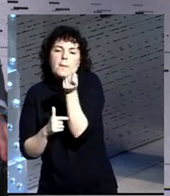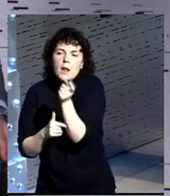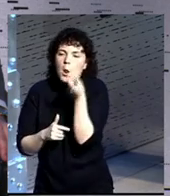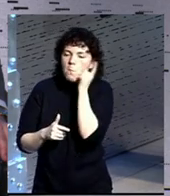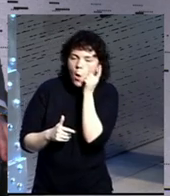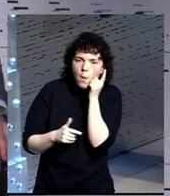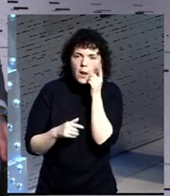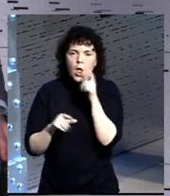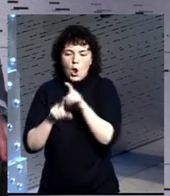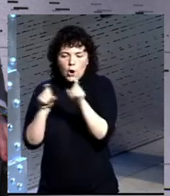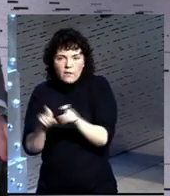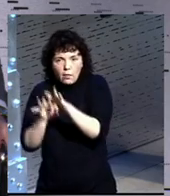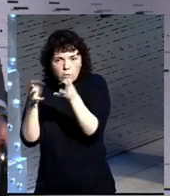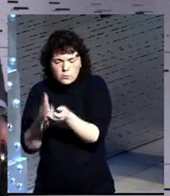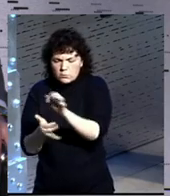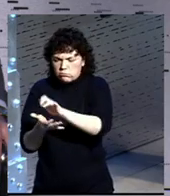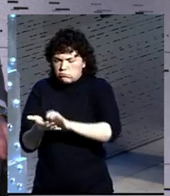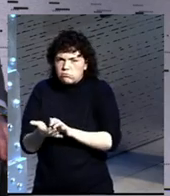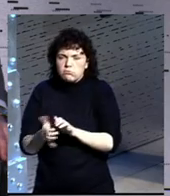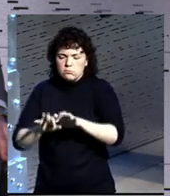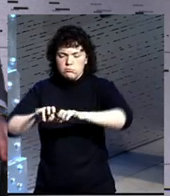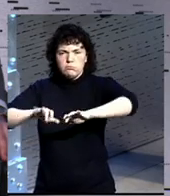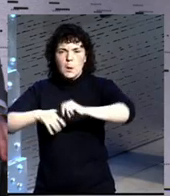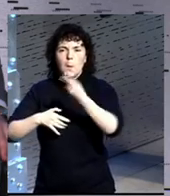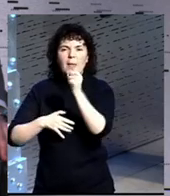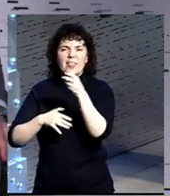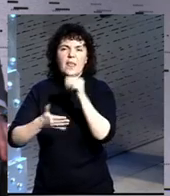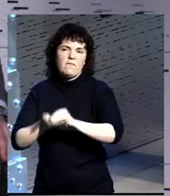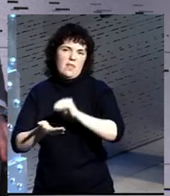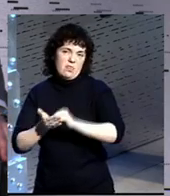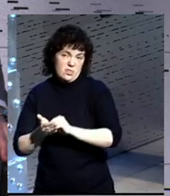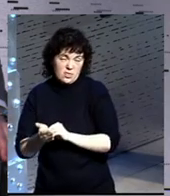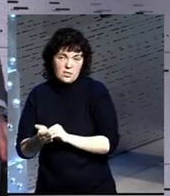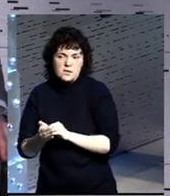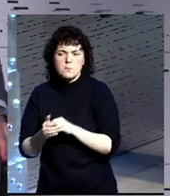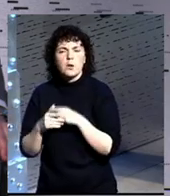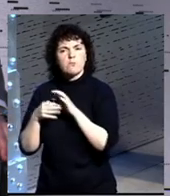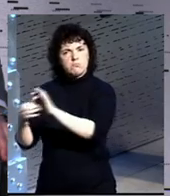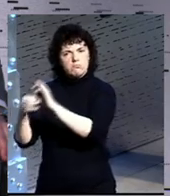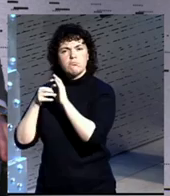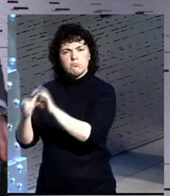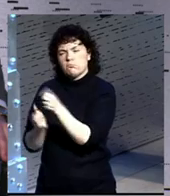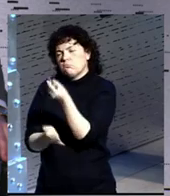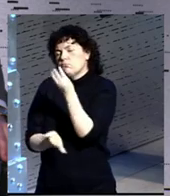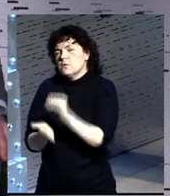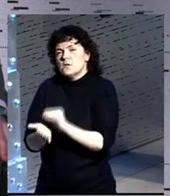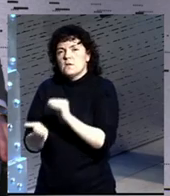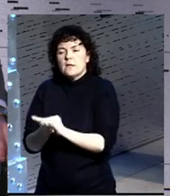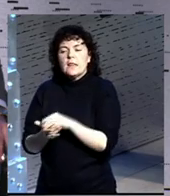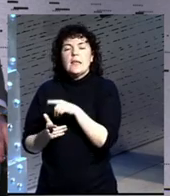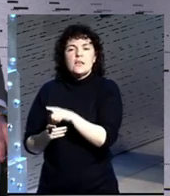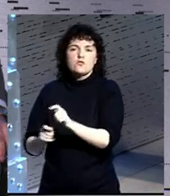móvil y el PC, 20 veces, que me parece una barbaridad. Pero esa enorme cantidad de interacciones que se producen, de alguna manera,